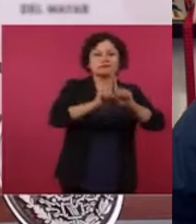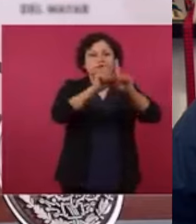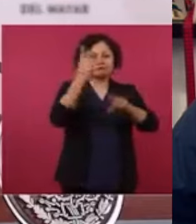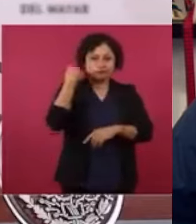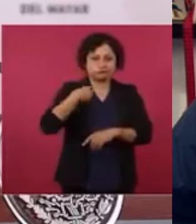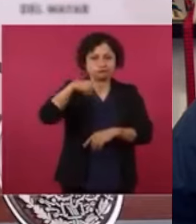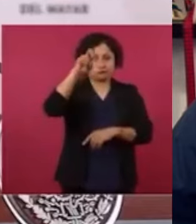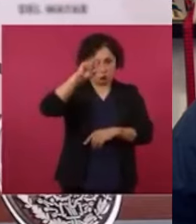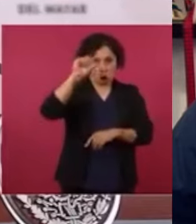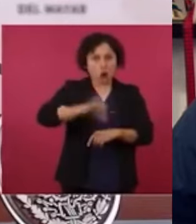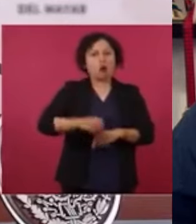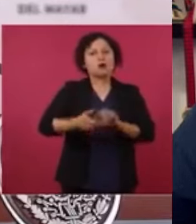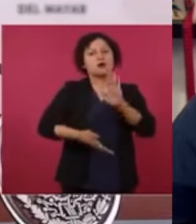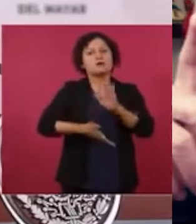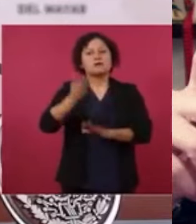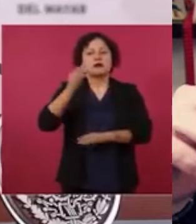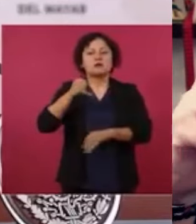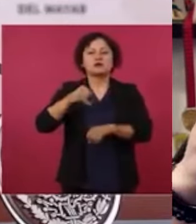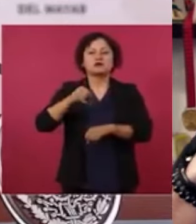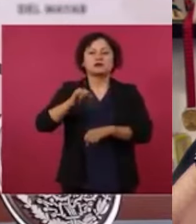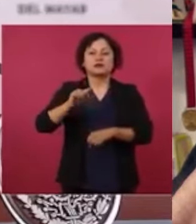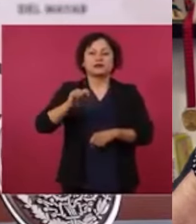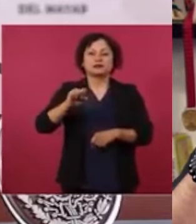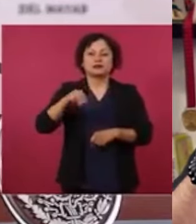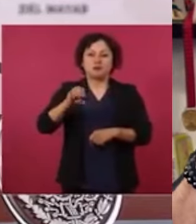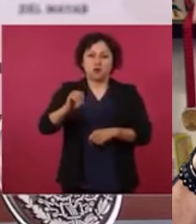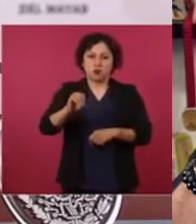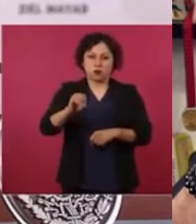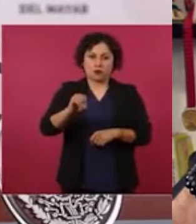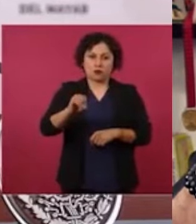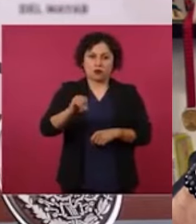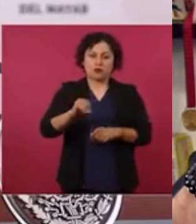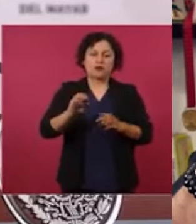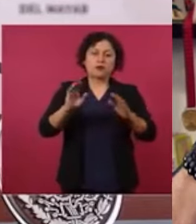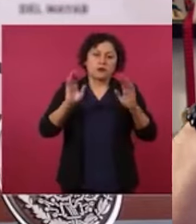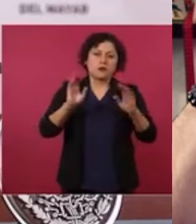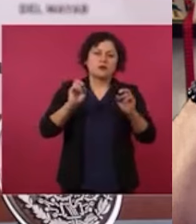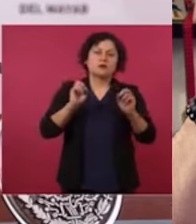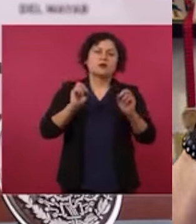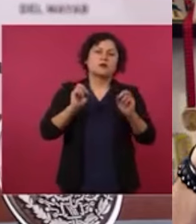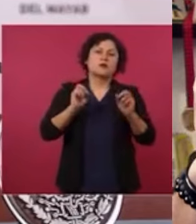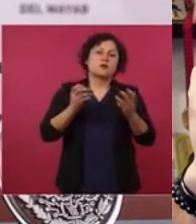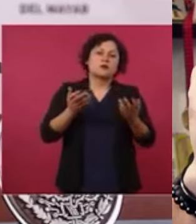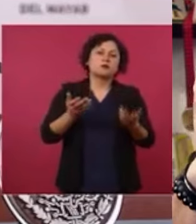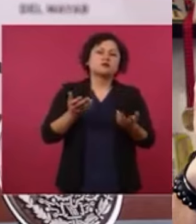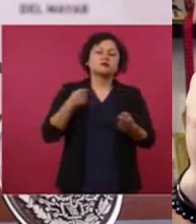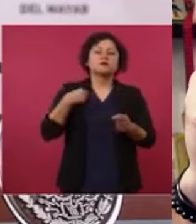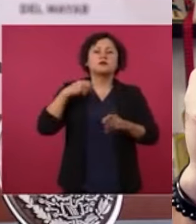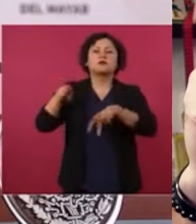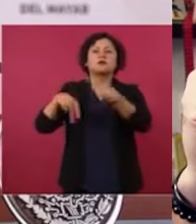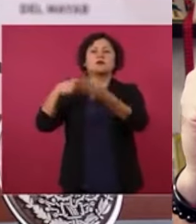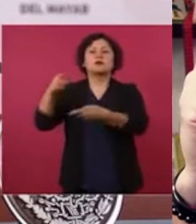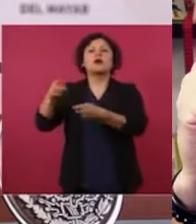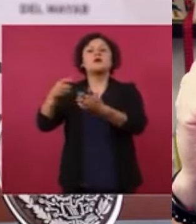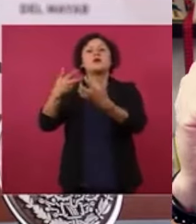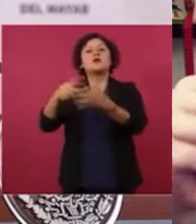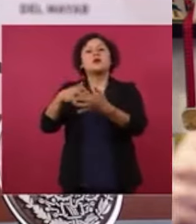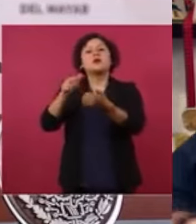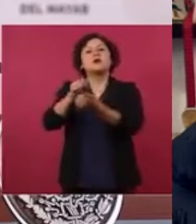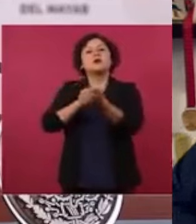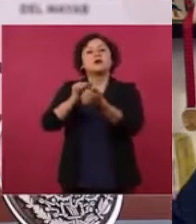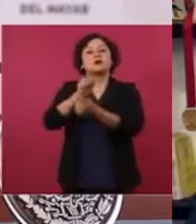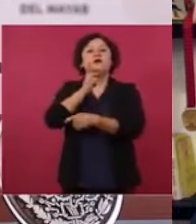a dó El ismo Bueno vamos a a la refinería de Minatitlán